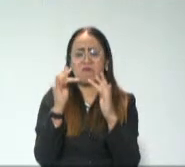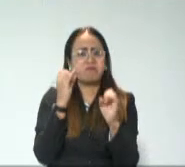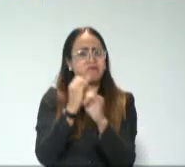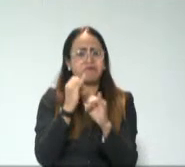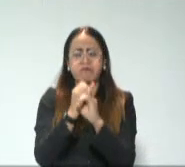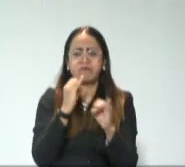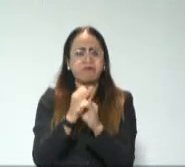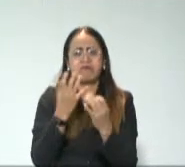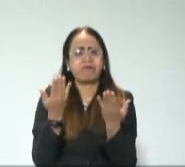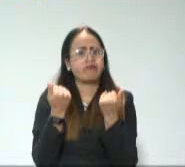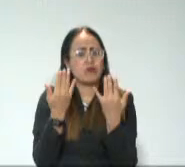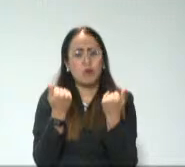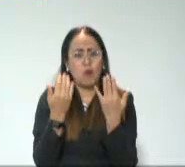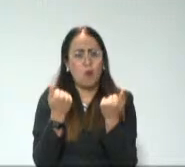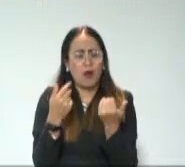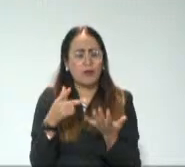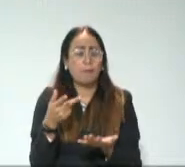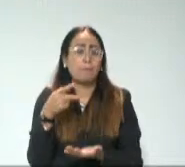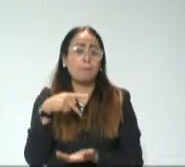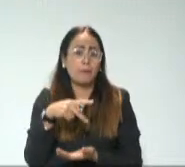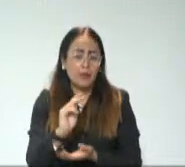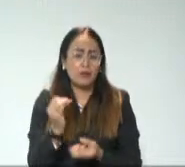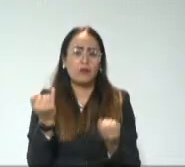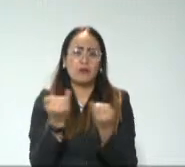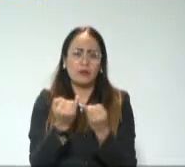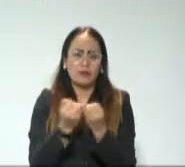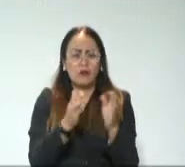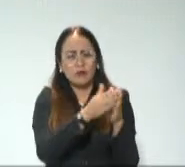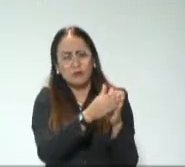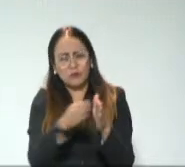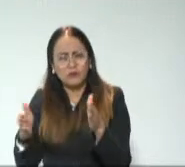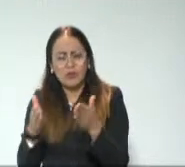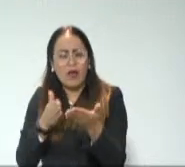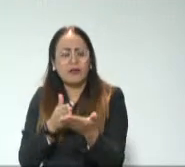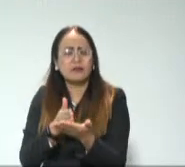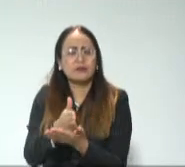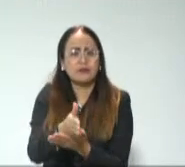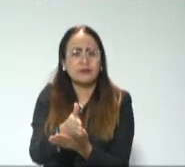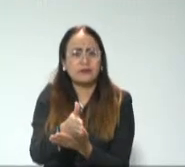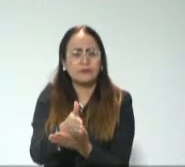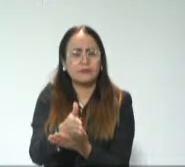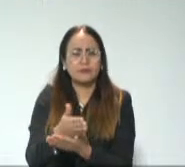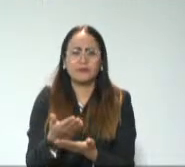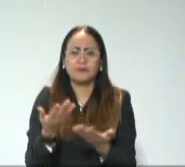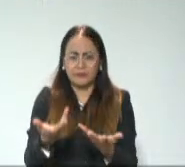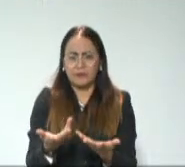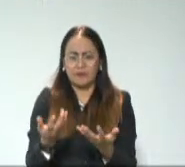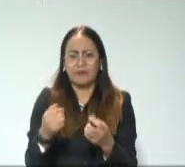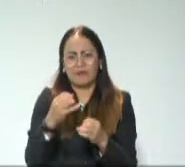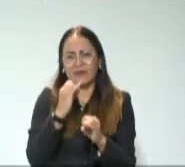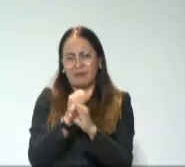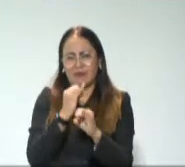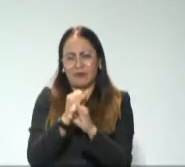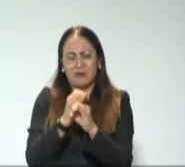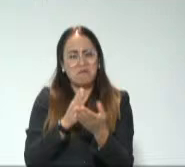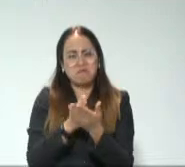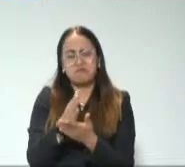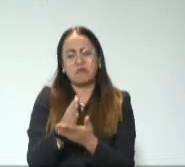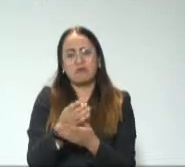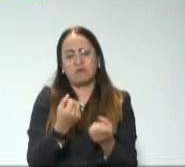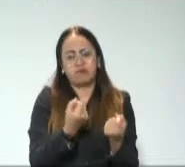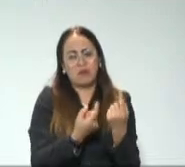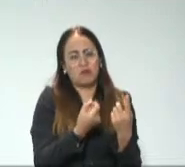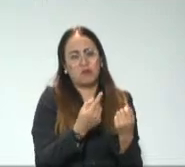pero sin negar lo que ha implicado esto en términos de acceso justamente a esta conexión más gente